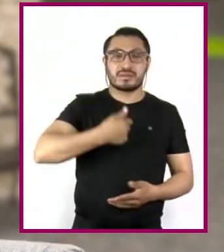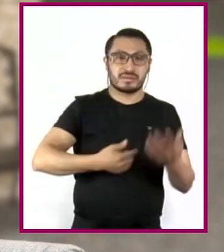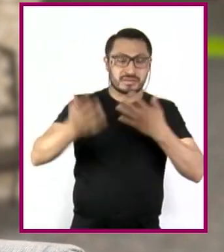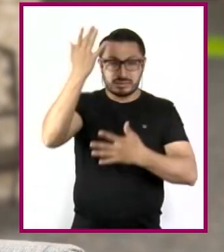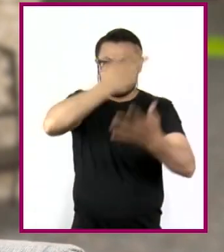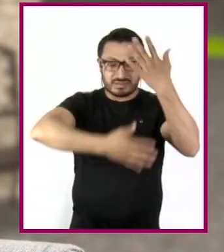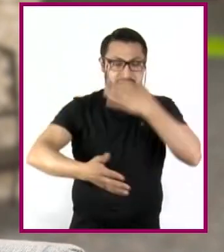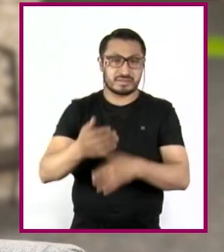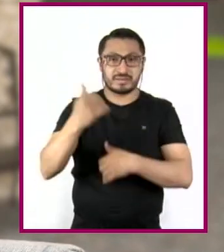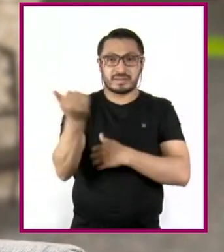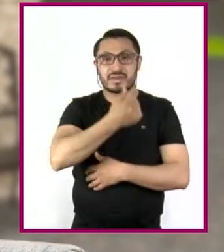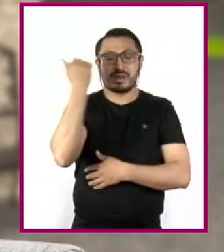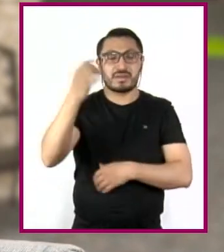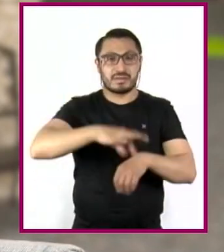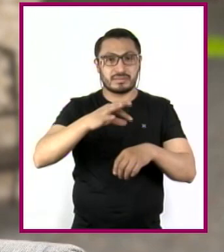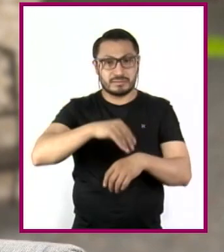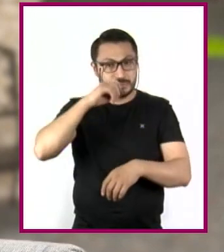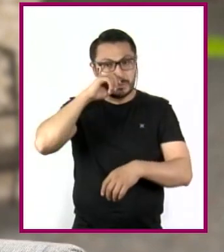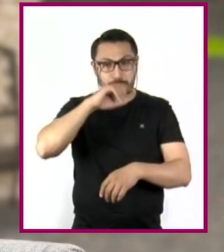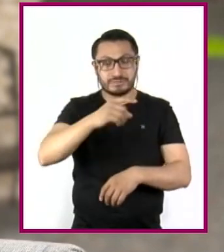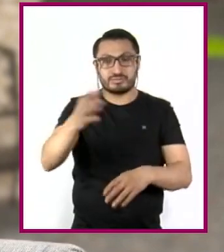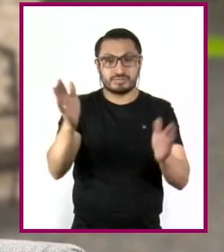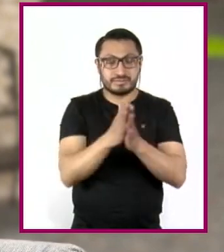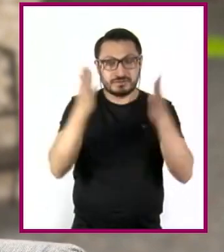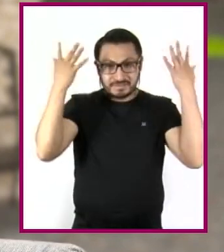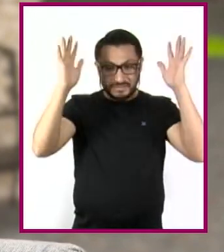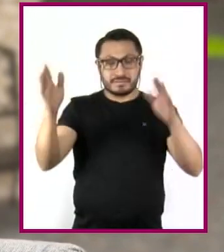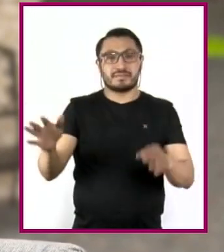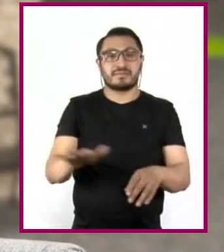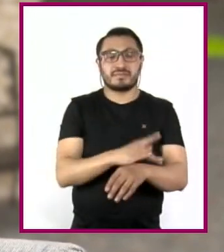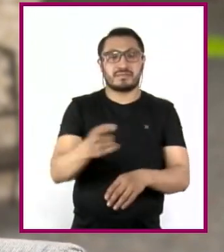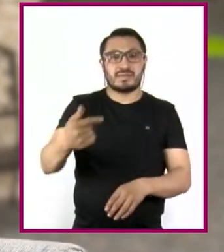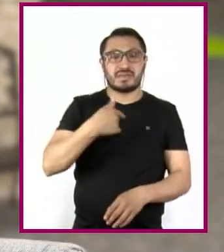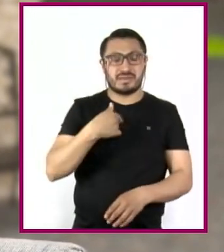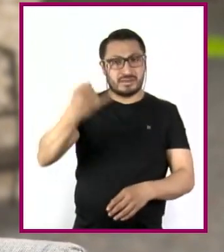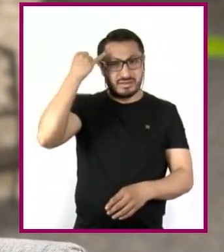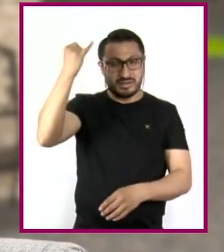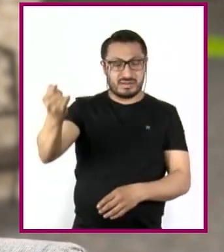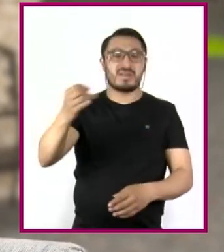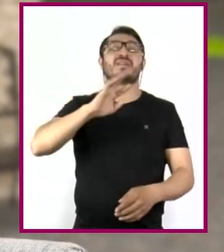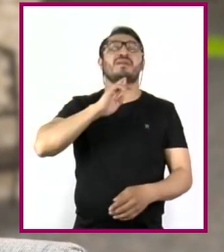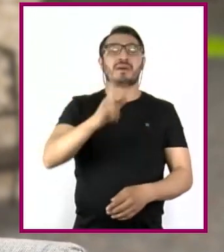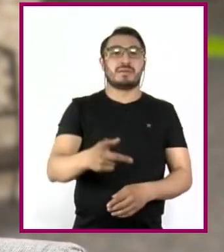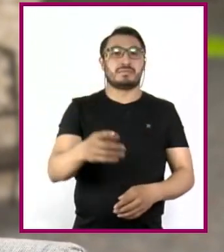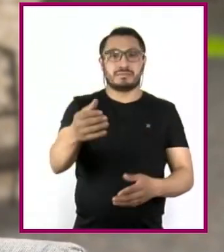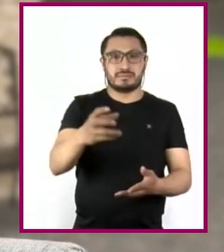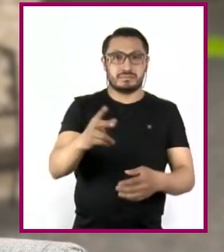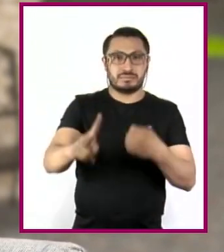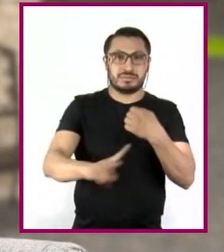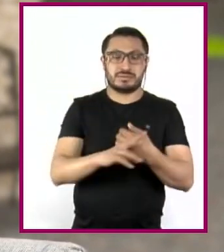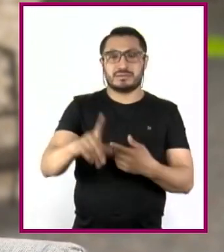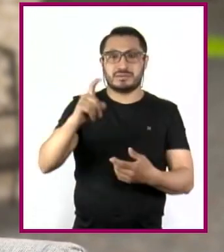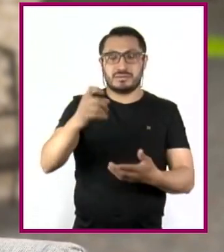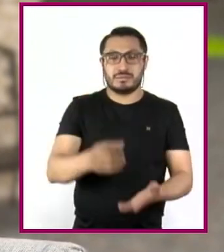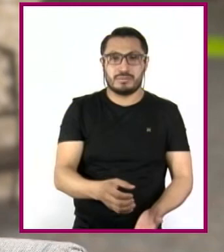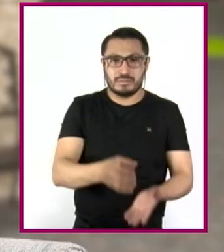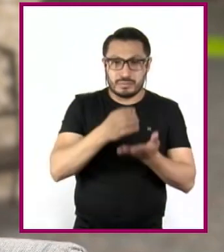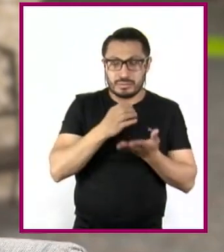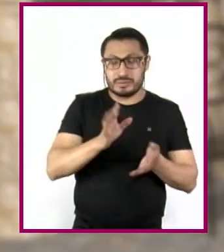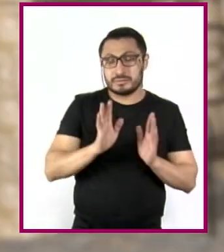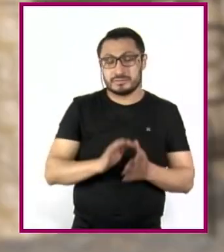y unos estudiantes de medicina me aplaudieron porque según ellas tengo ideas muy progresistas. Y me dieron un vaso de agua por aquello de la